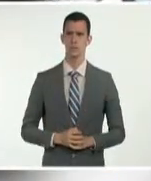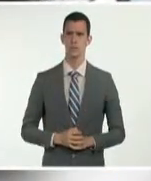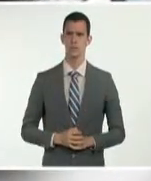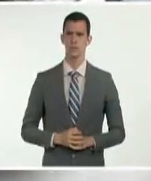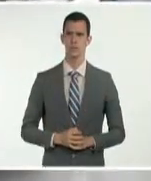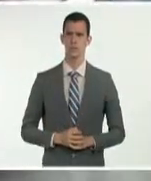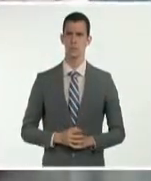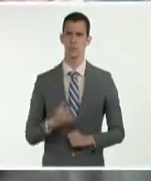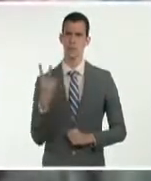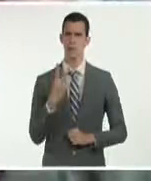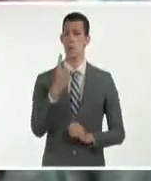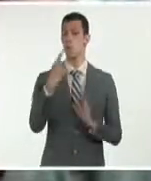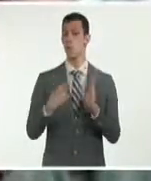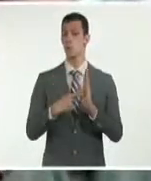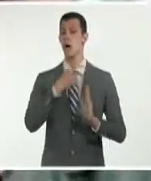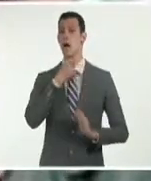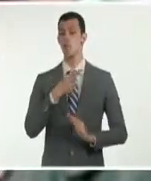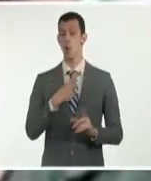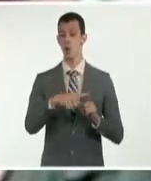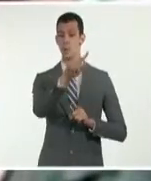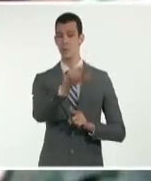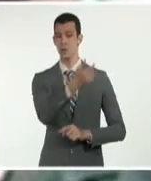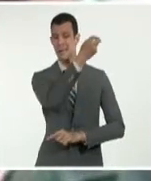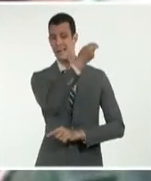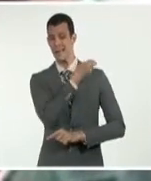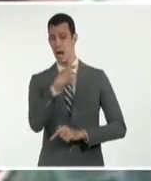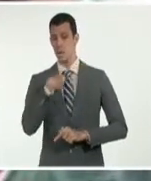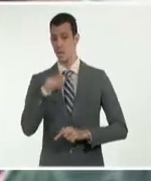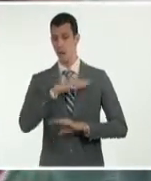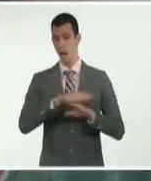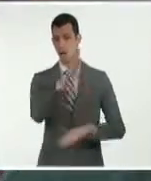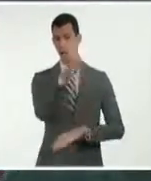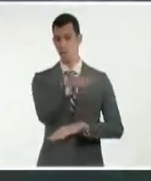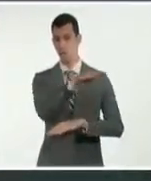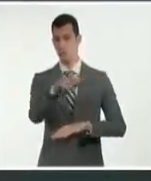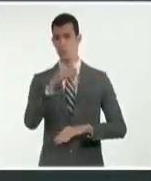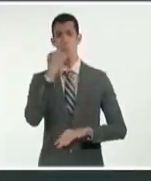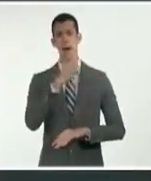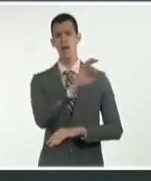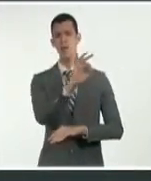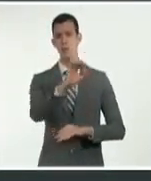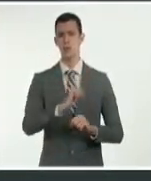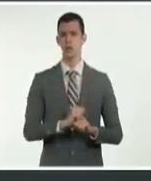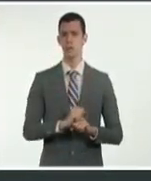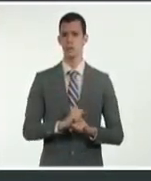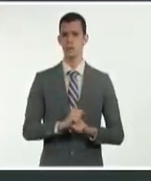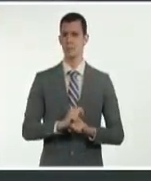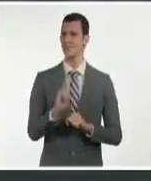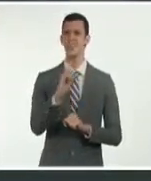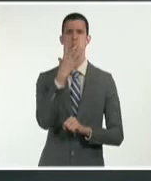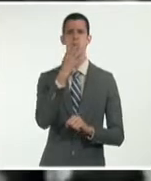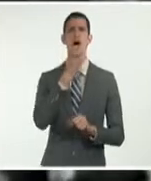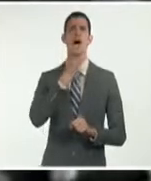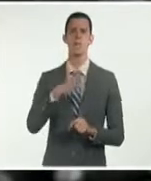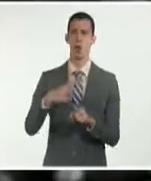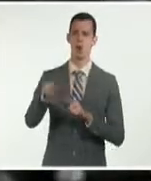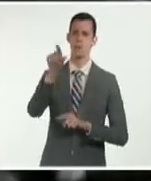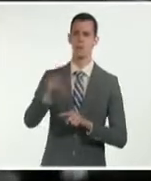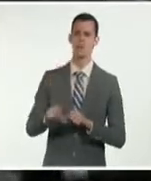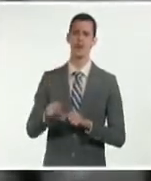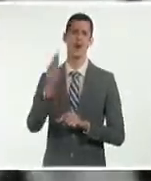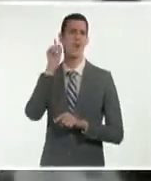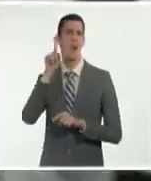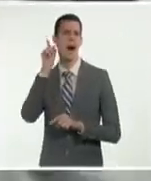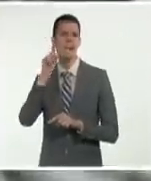traición. Defendían la amistad, rechazaban la adulación. En sus campamentos abundaba el trabajo y era poca la